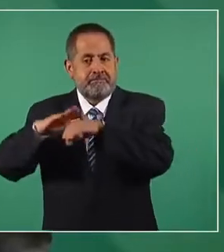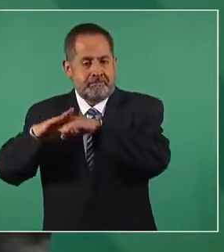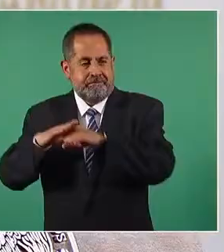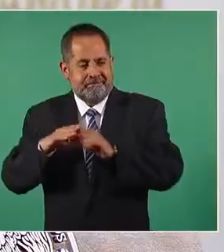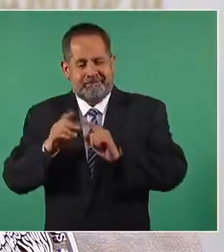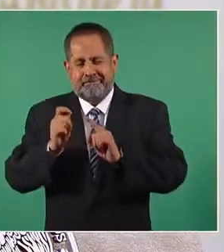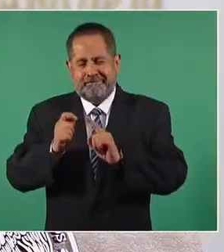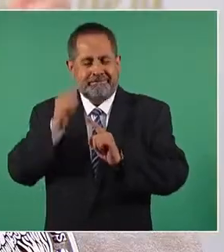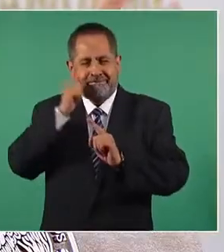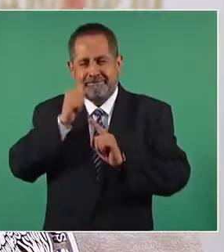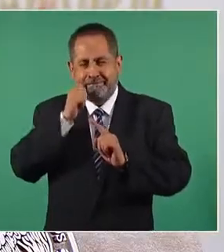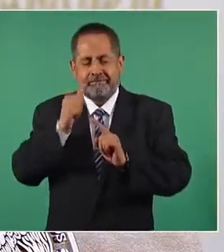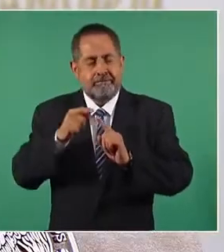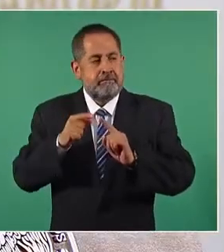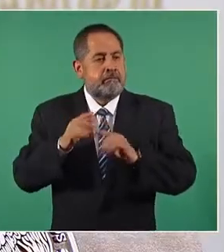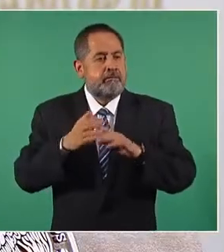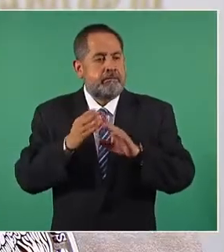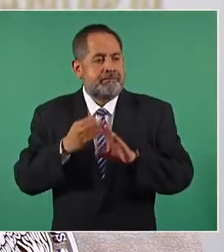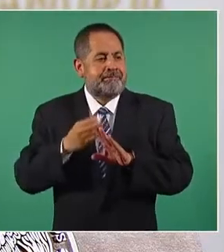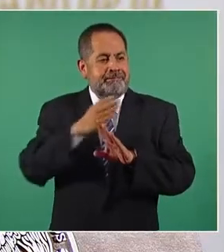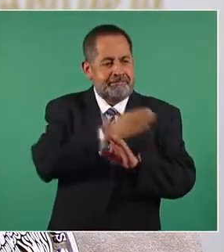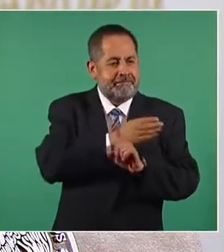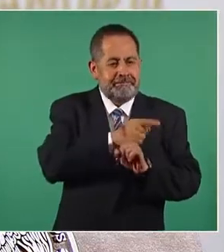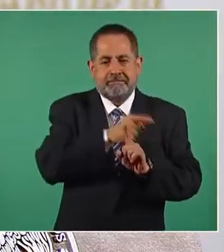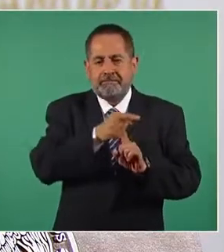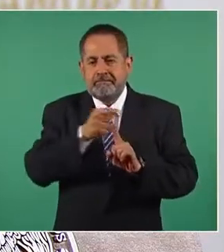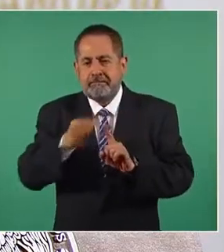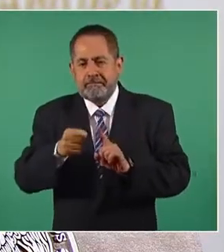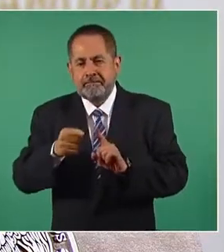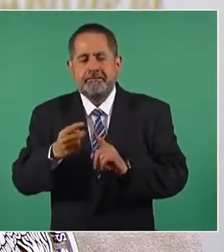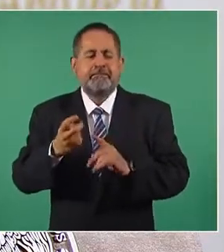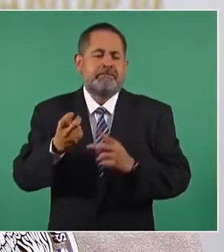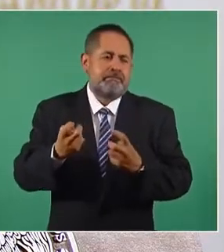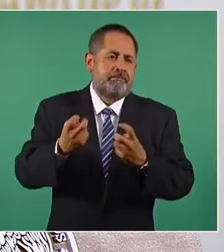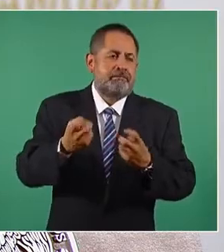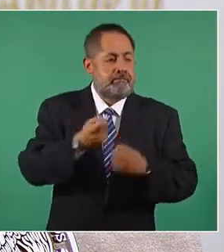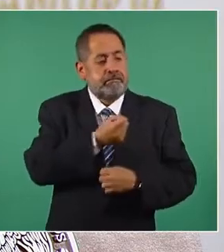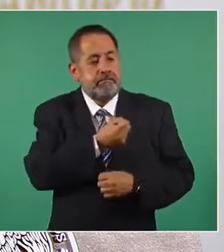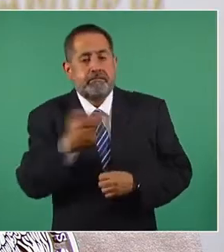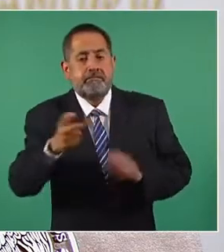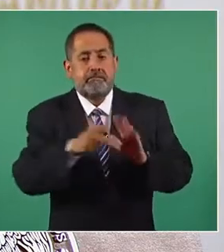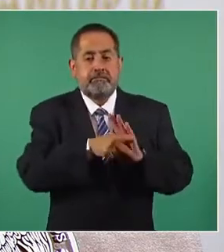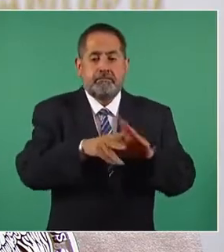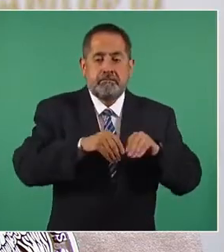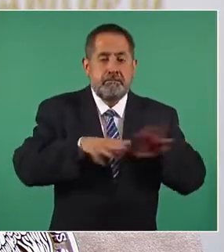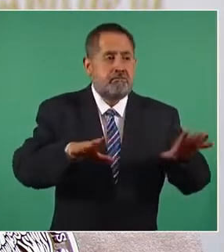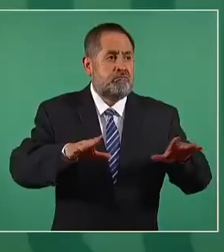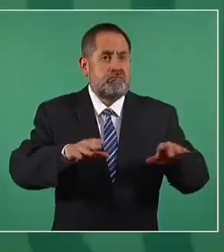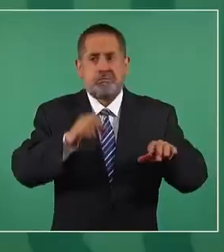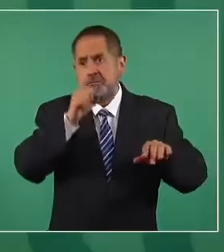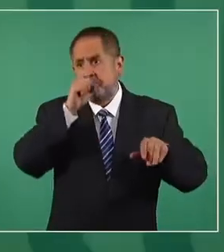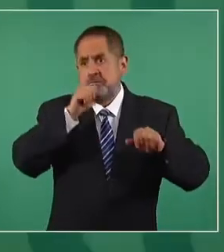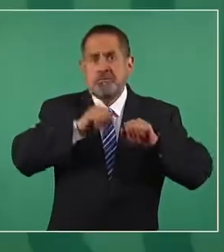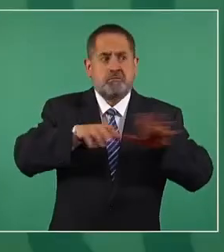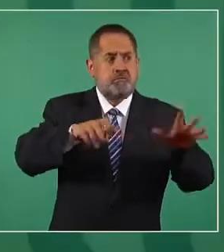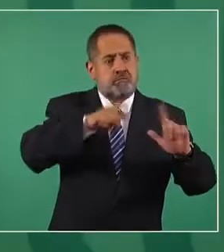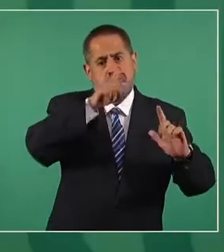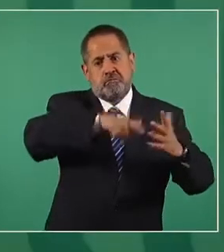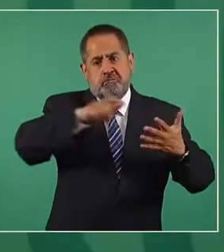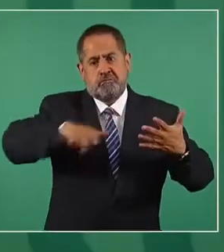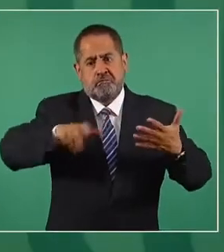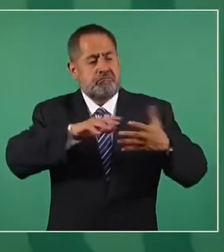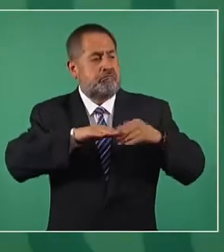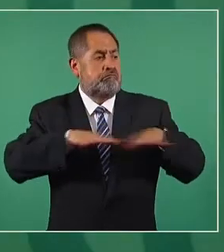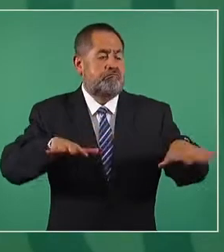semana. Eso explica por qué algunas notas de la prensa nacional, algunas destacadas en primeras planas, parecían señalar